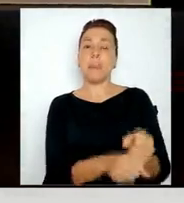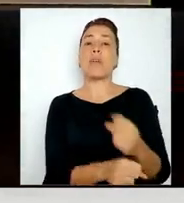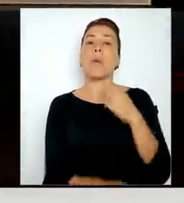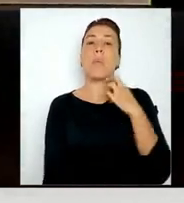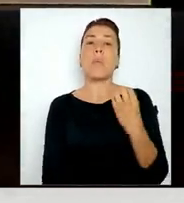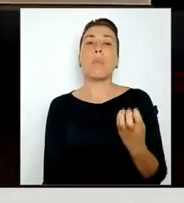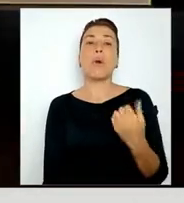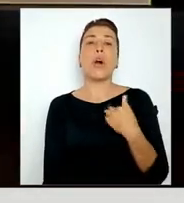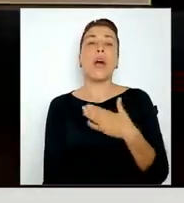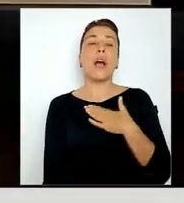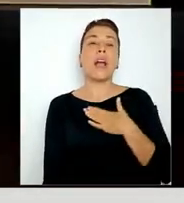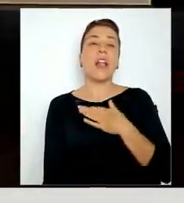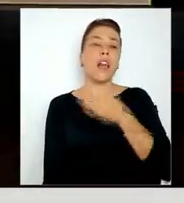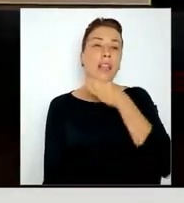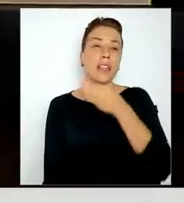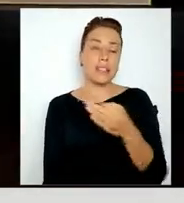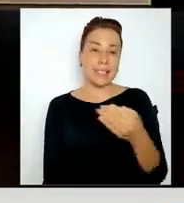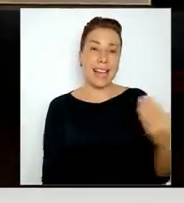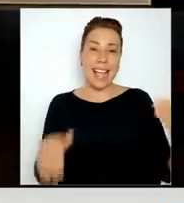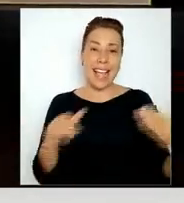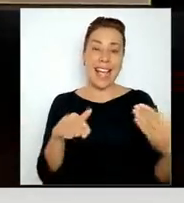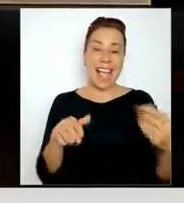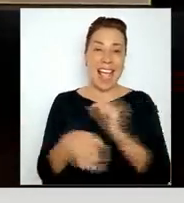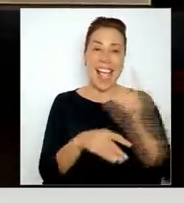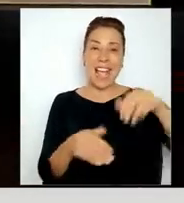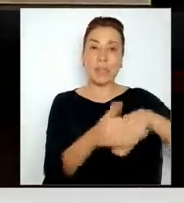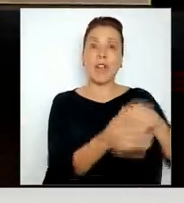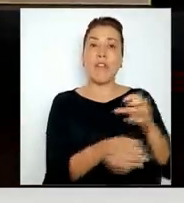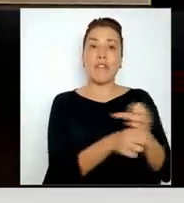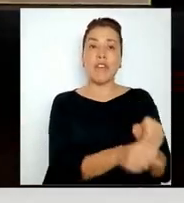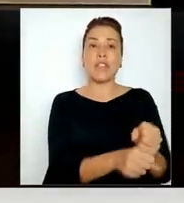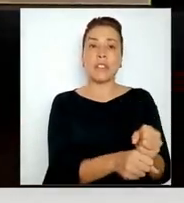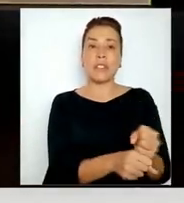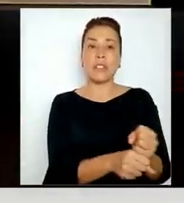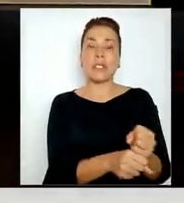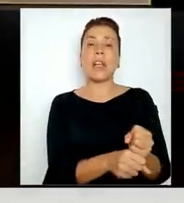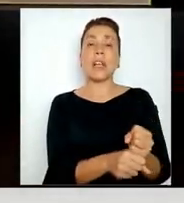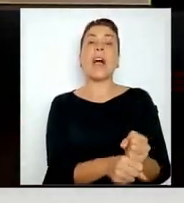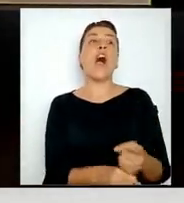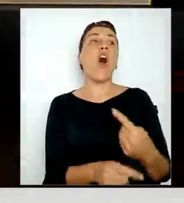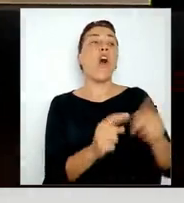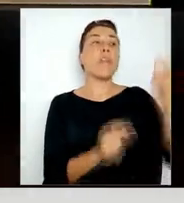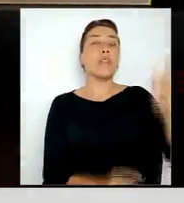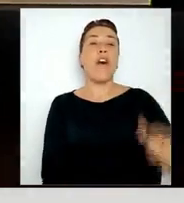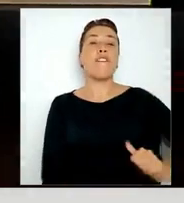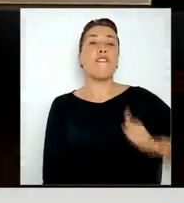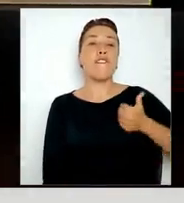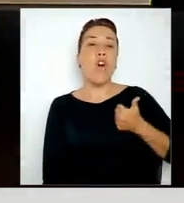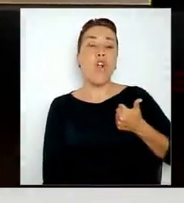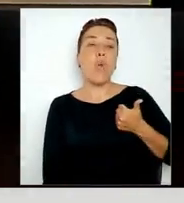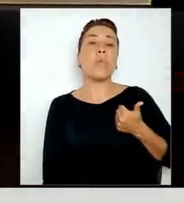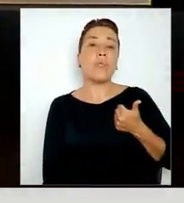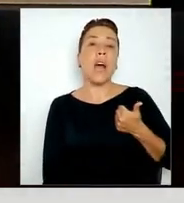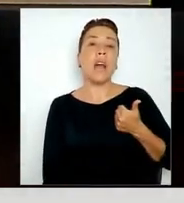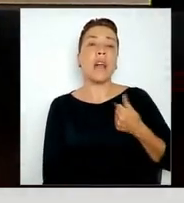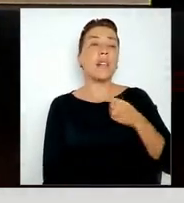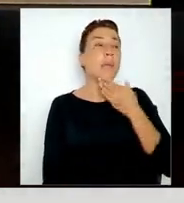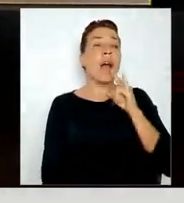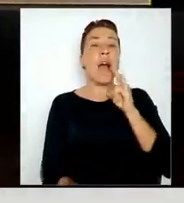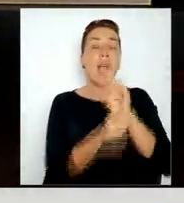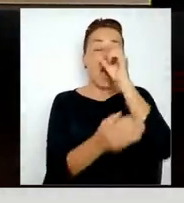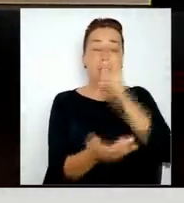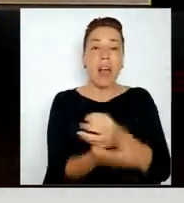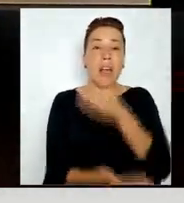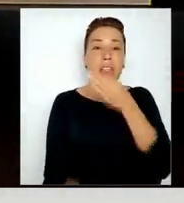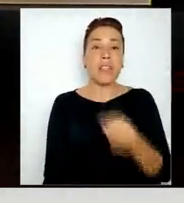a esas ingresos a esas expulsiones forzadas las voluntarias entonces también se engaña con la cifra diciendo que hay ciento